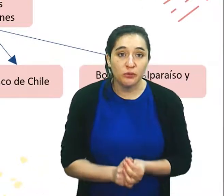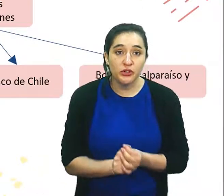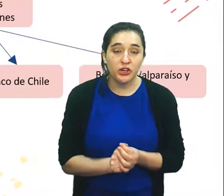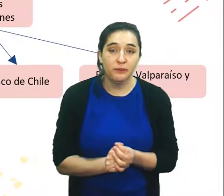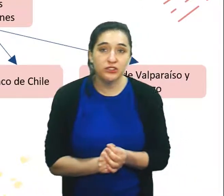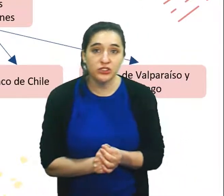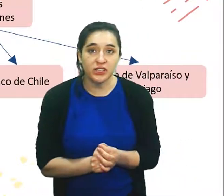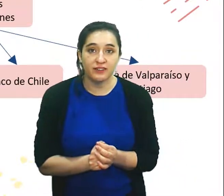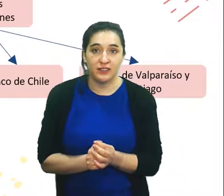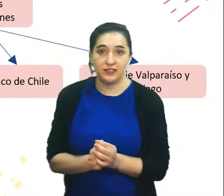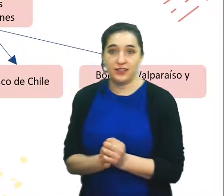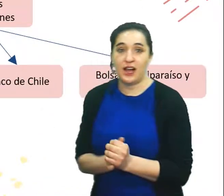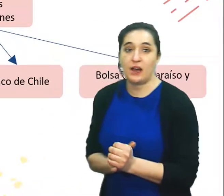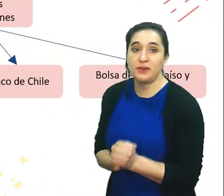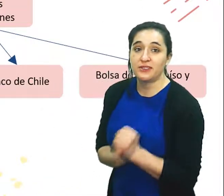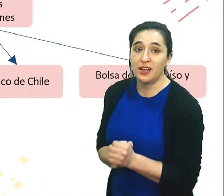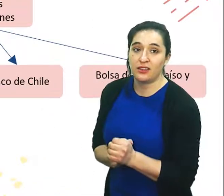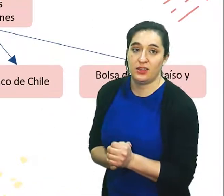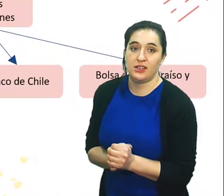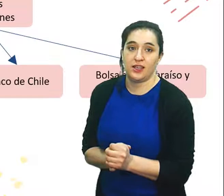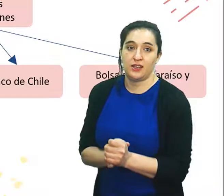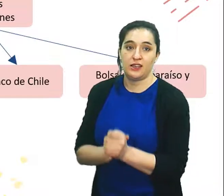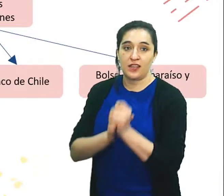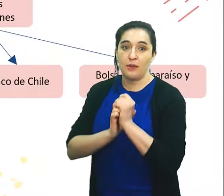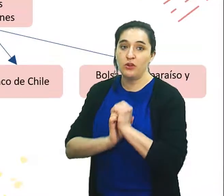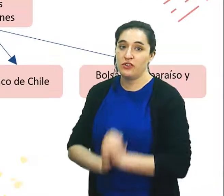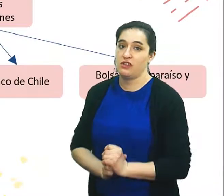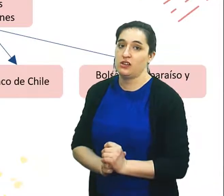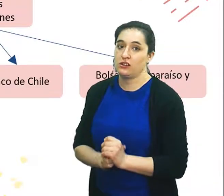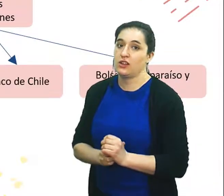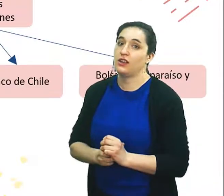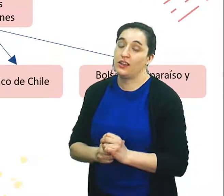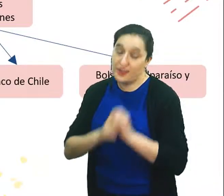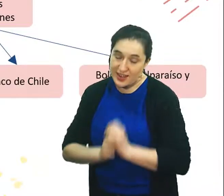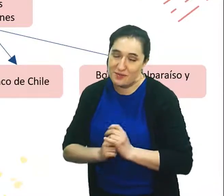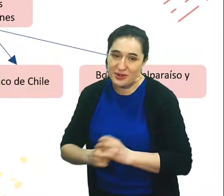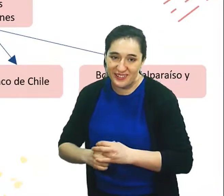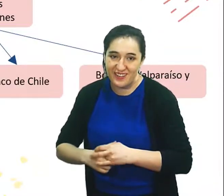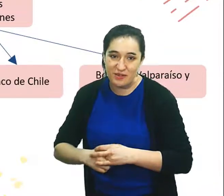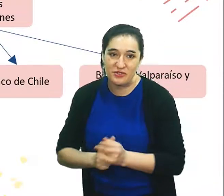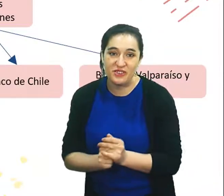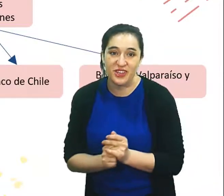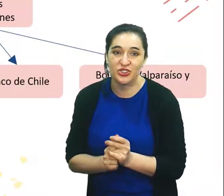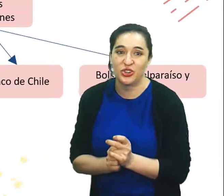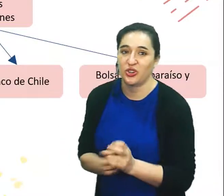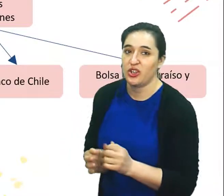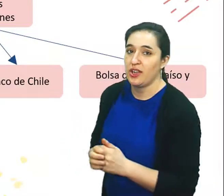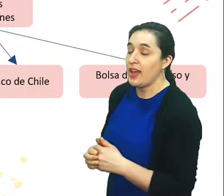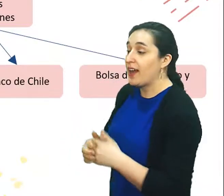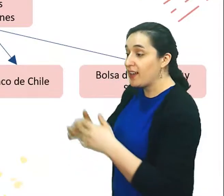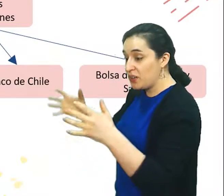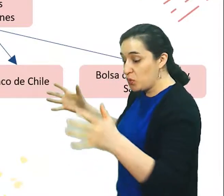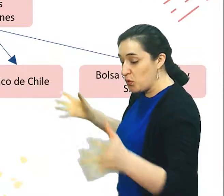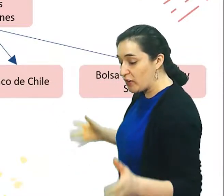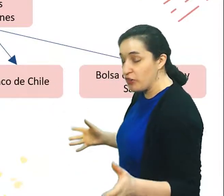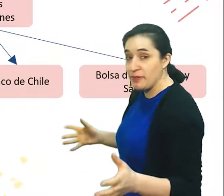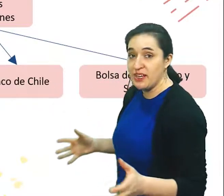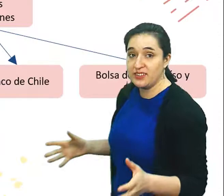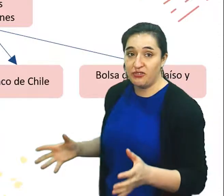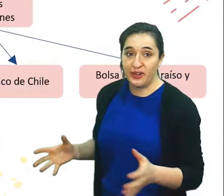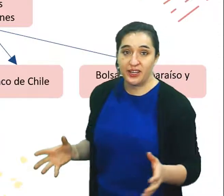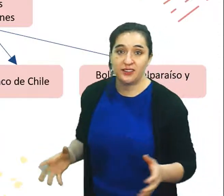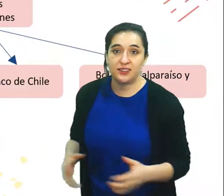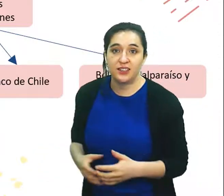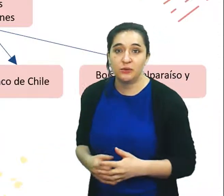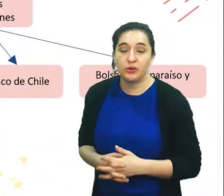Entonces, como yo les mencionaba, a pesar de que estábamos viviendo, en esa época estábamos viviendo una economía